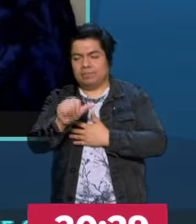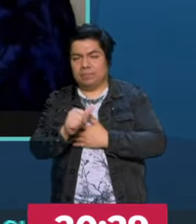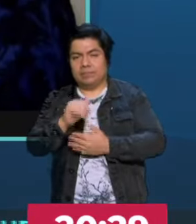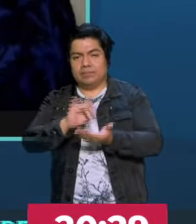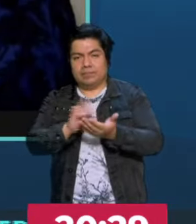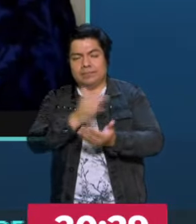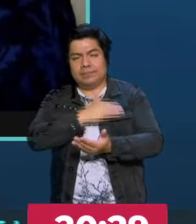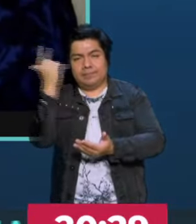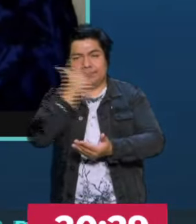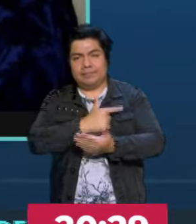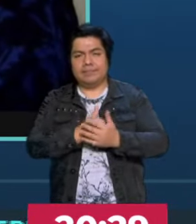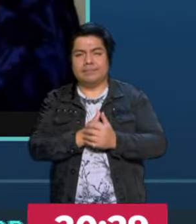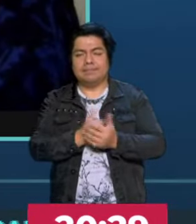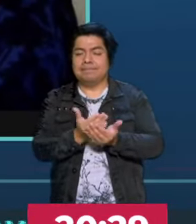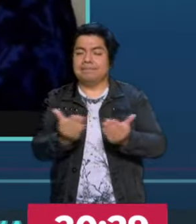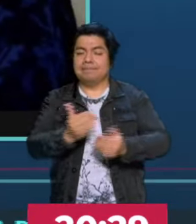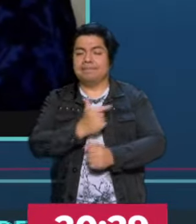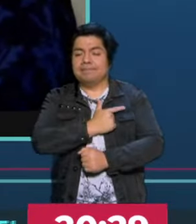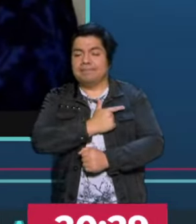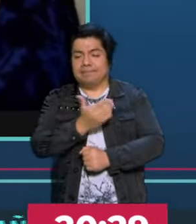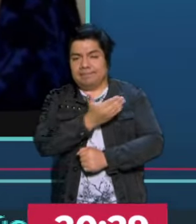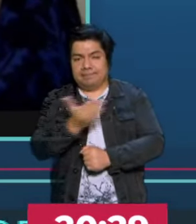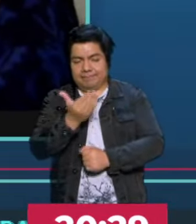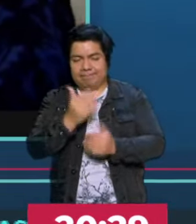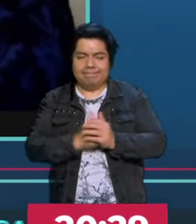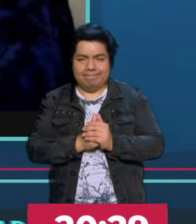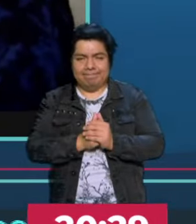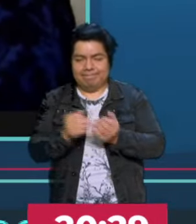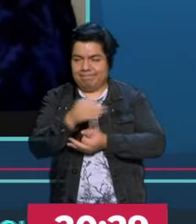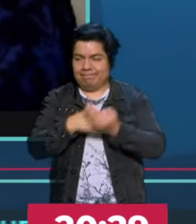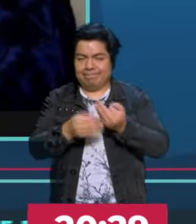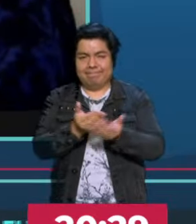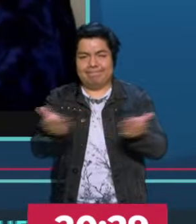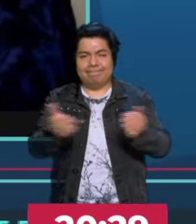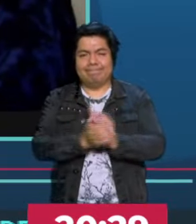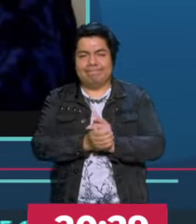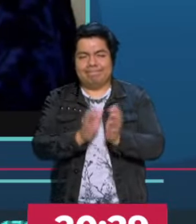noches. Con todo gusto, encantada de estar contigo y con tu audiencia. Gracias.